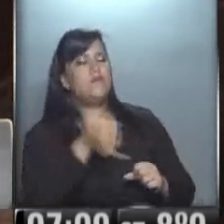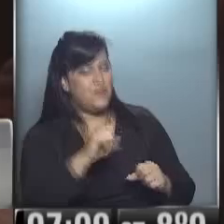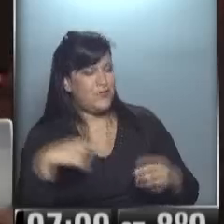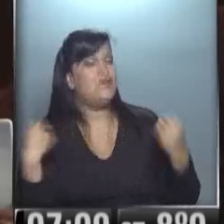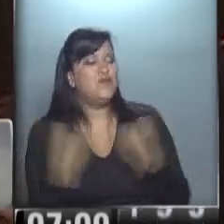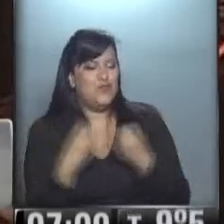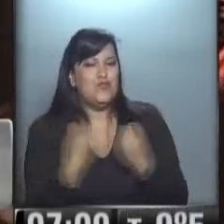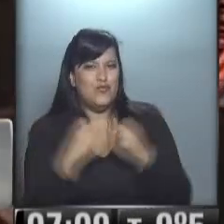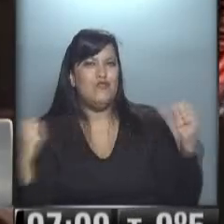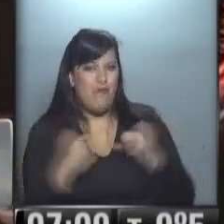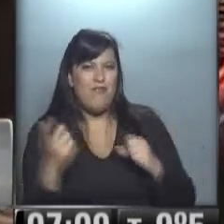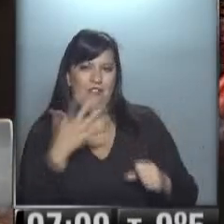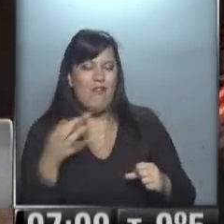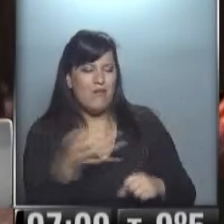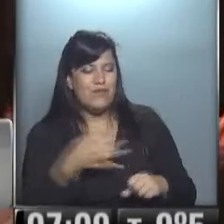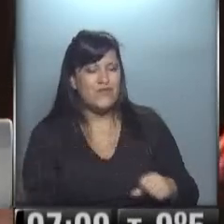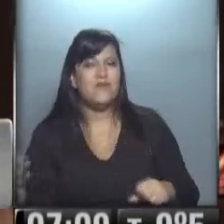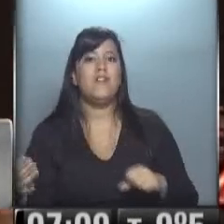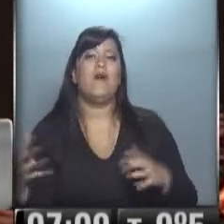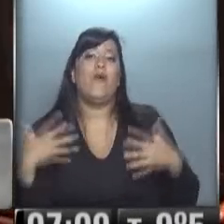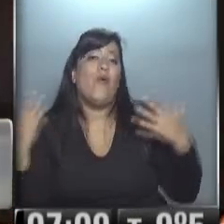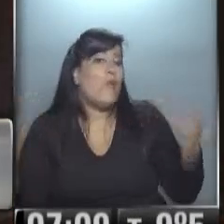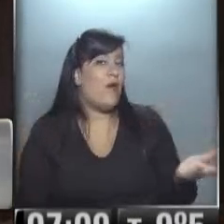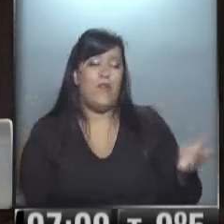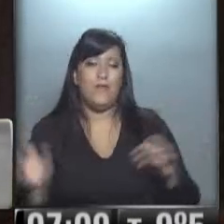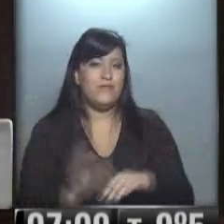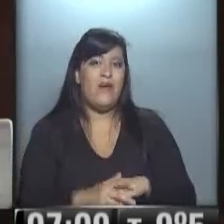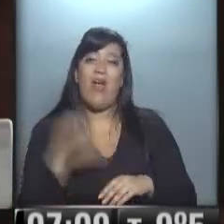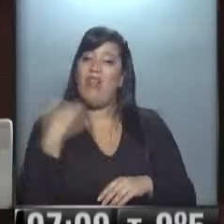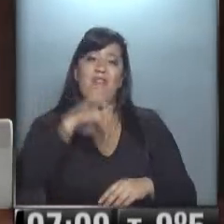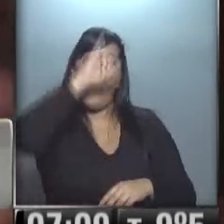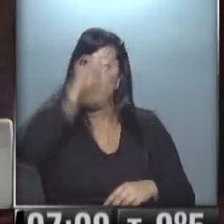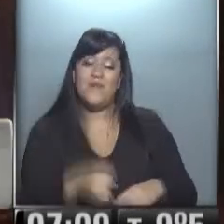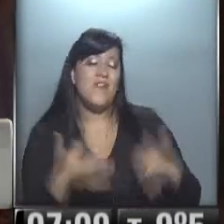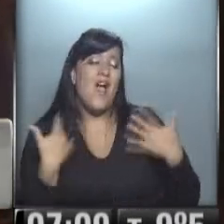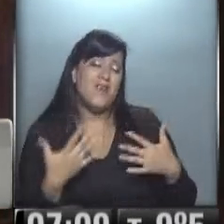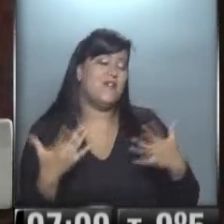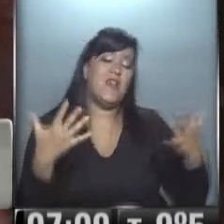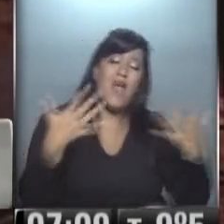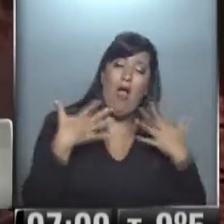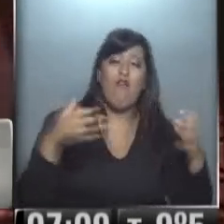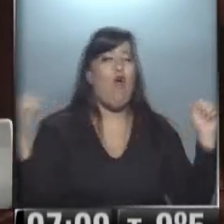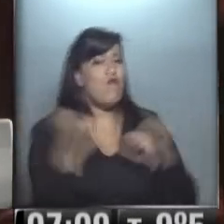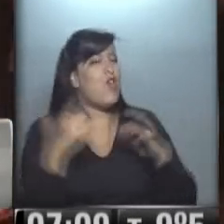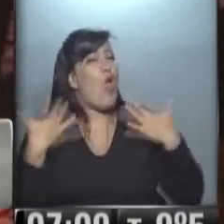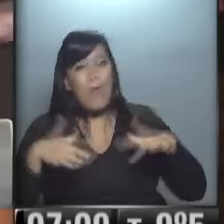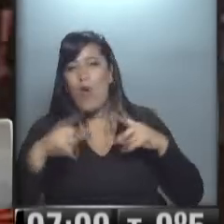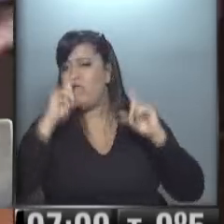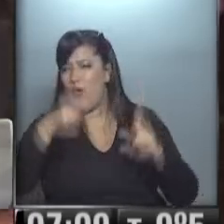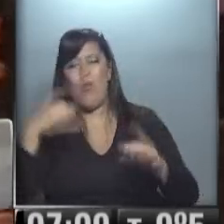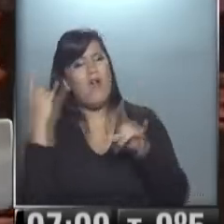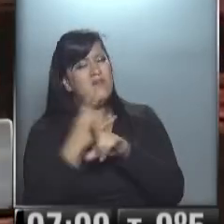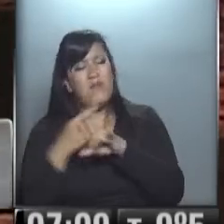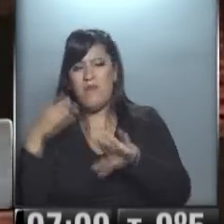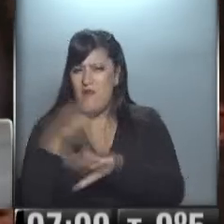frío, la verdad que mucho frío. Bueno, hay que aceptarlo así, con frío, calor o lluvia, hay que venir siempre. ¿Cómo es su